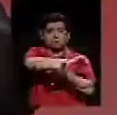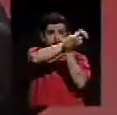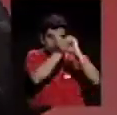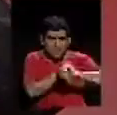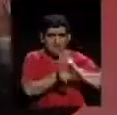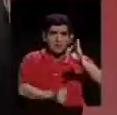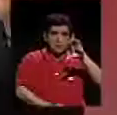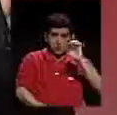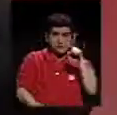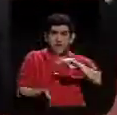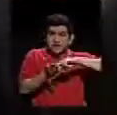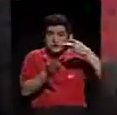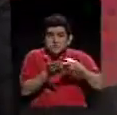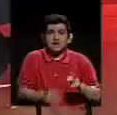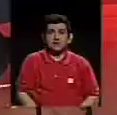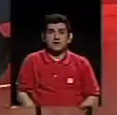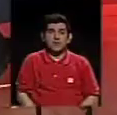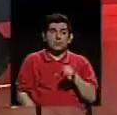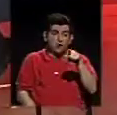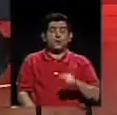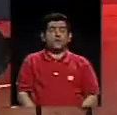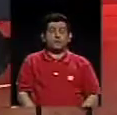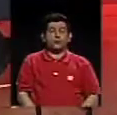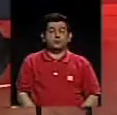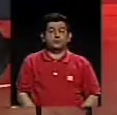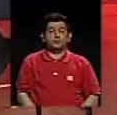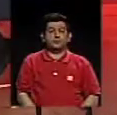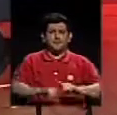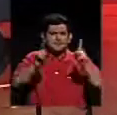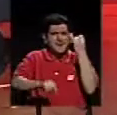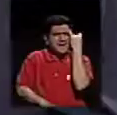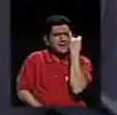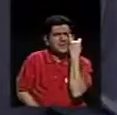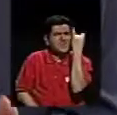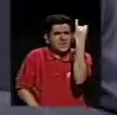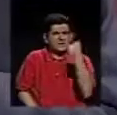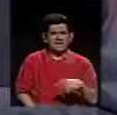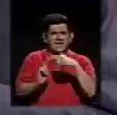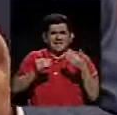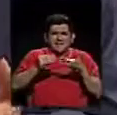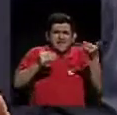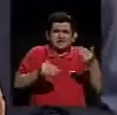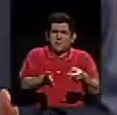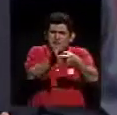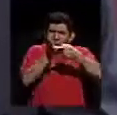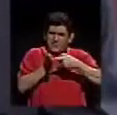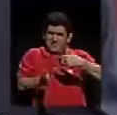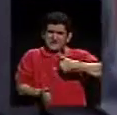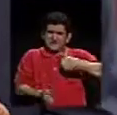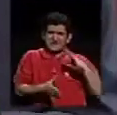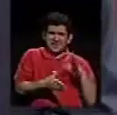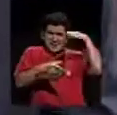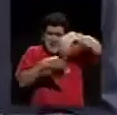el ICE, eso significaba llevar el asunto al Parlamento. Pero, ¿desde cuándo la ideología es uno de los requisitos que se deben tomar